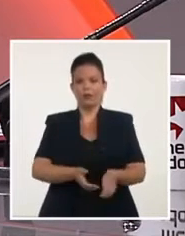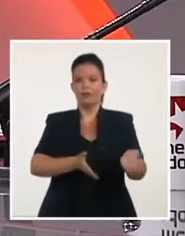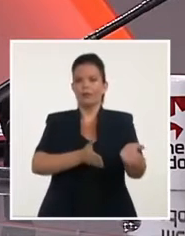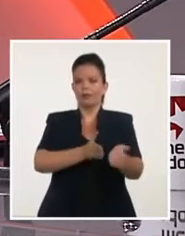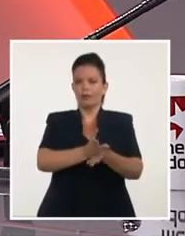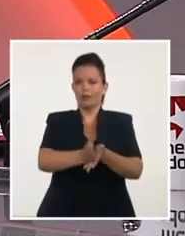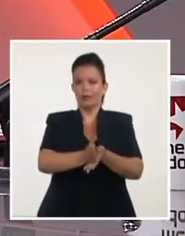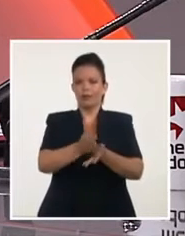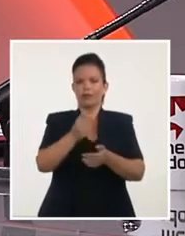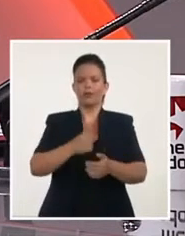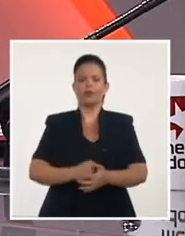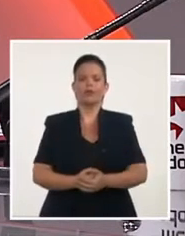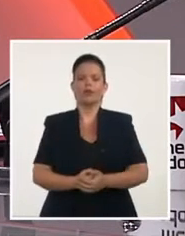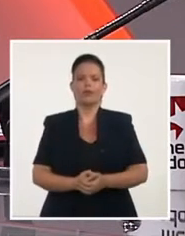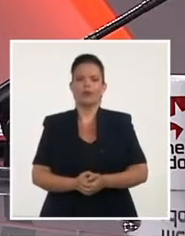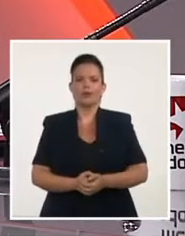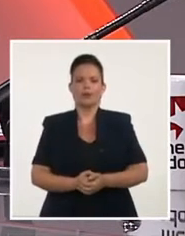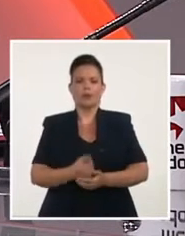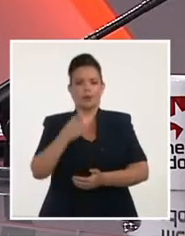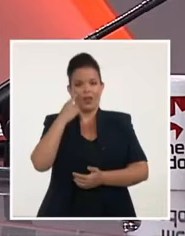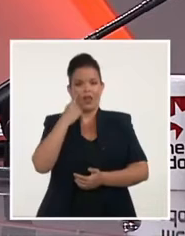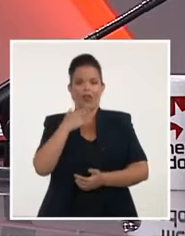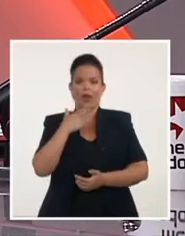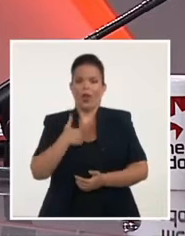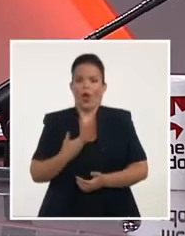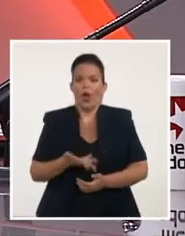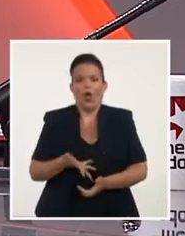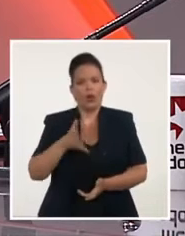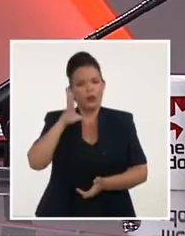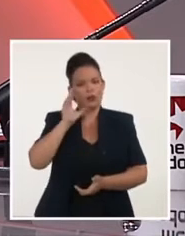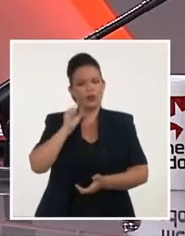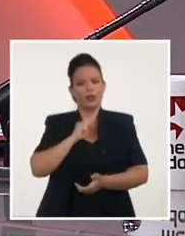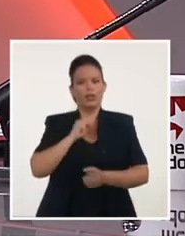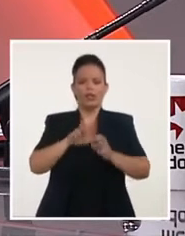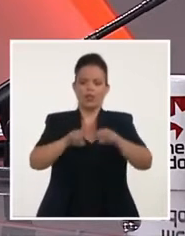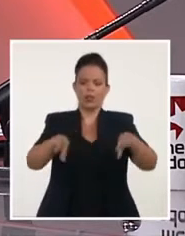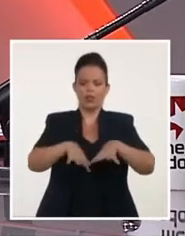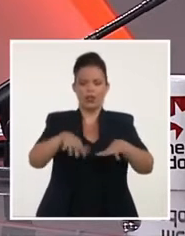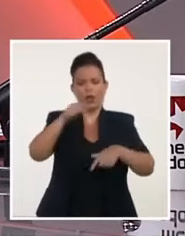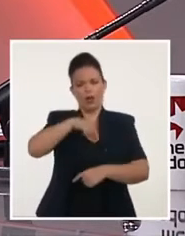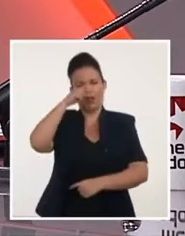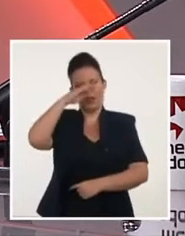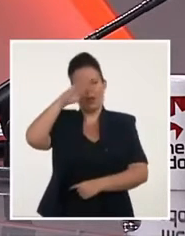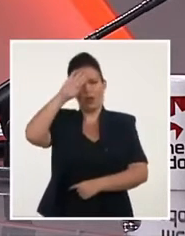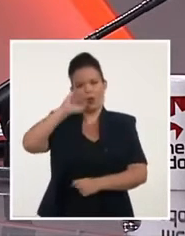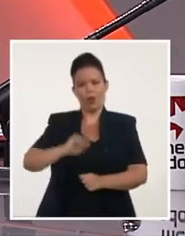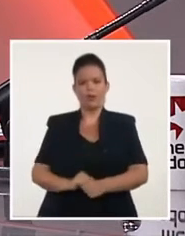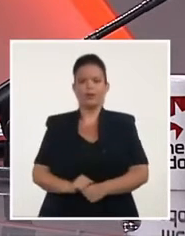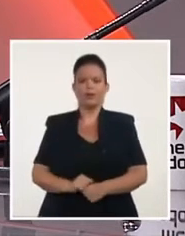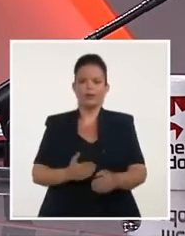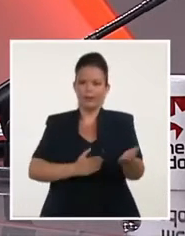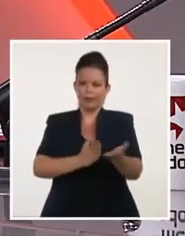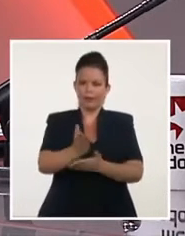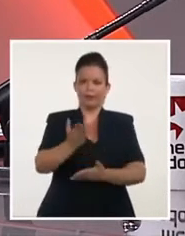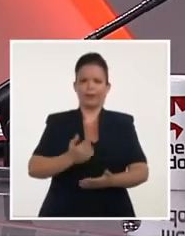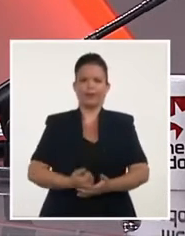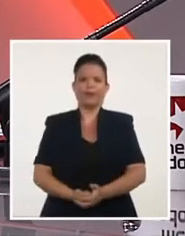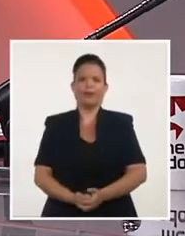quiere decodificar qué es lo que han intentado hacer en Cuba en estos tiempos. Así que los invito a que nos acompañen en esta mesa redonda